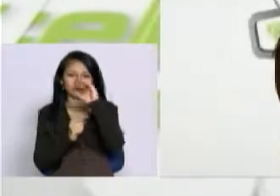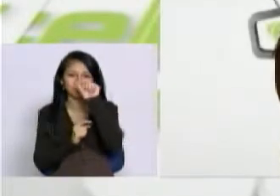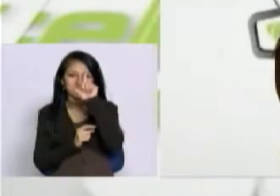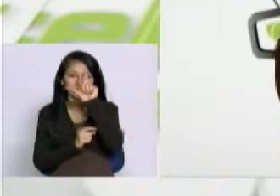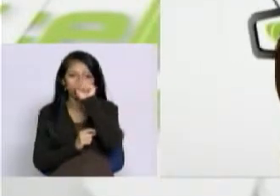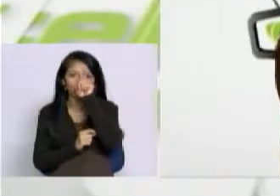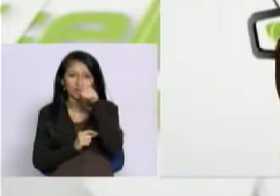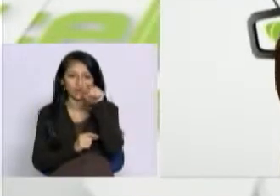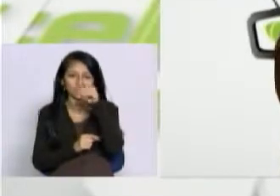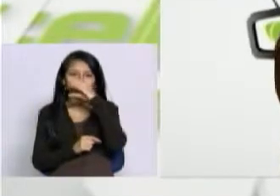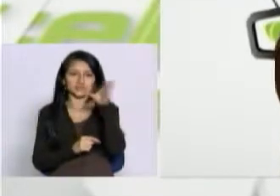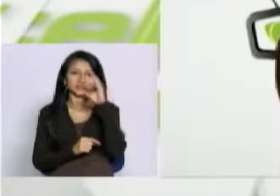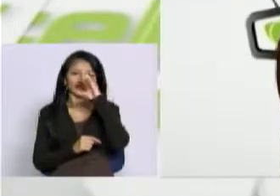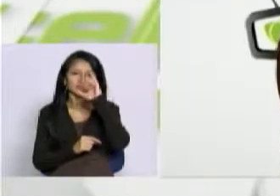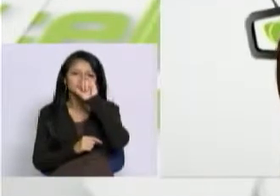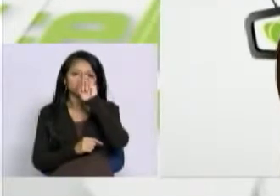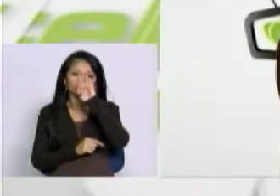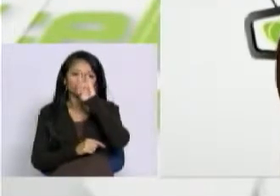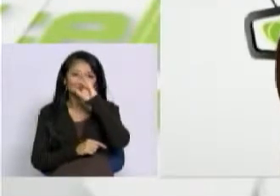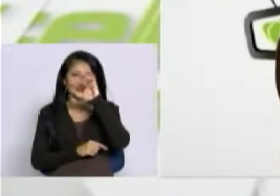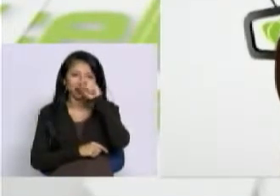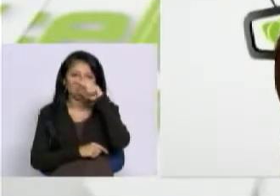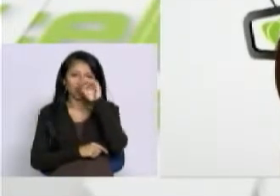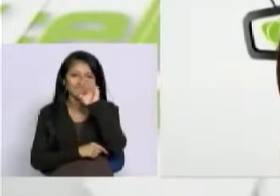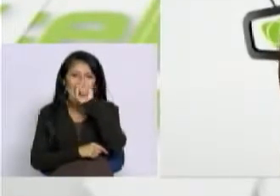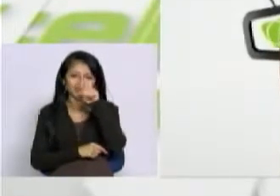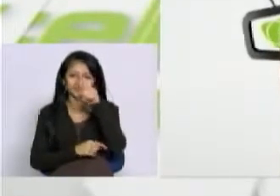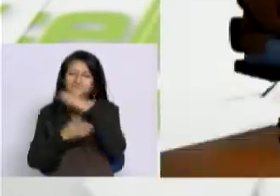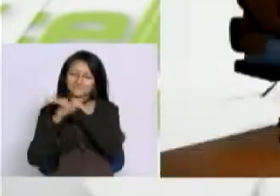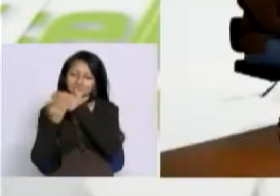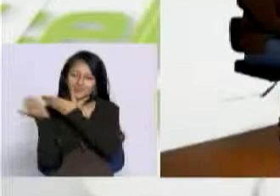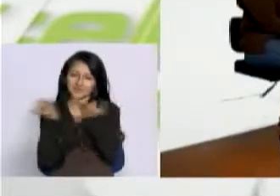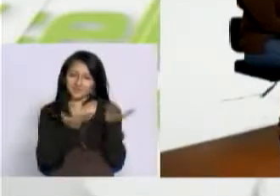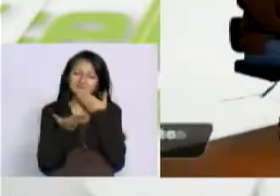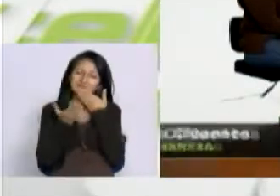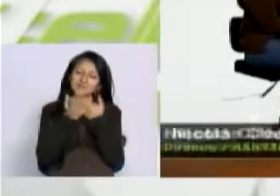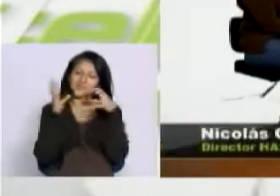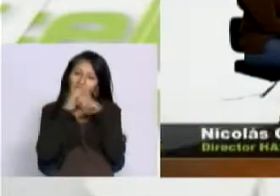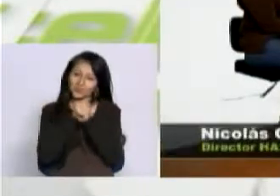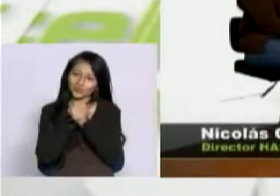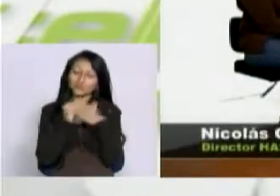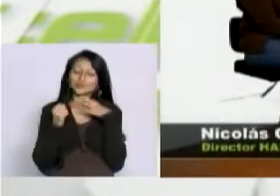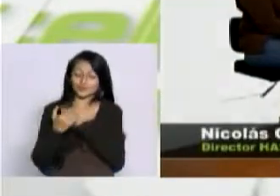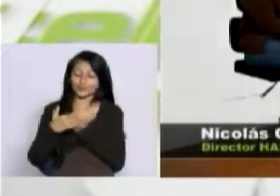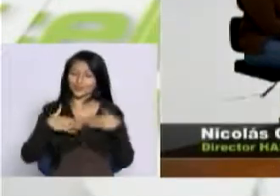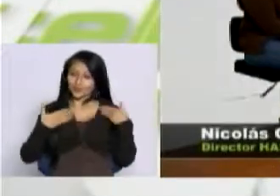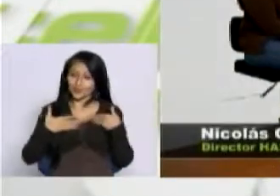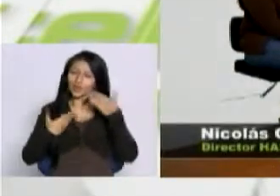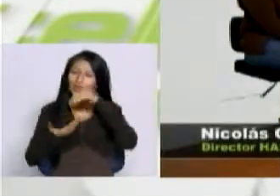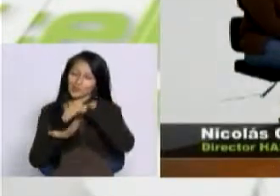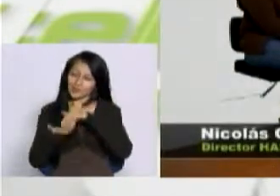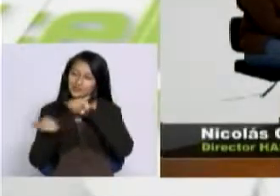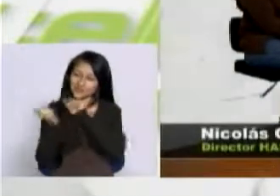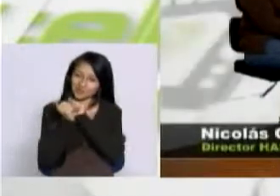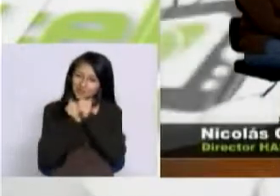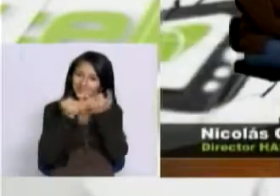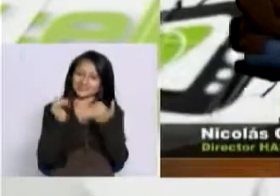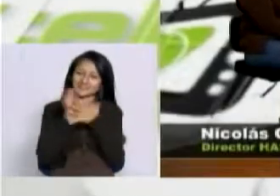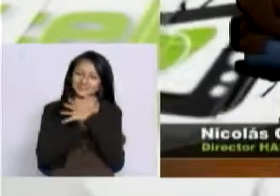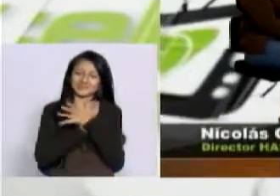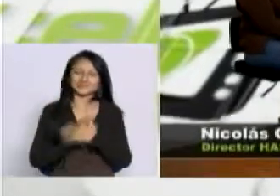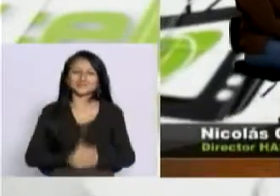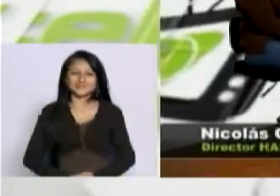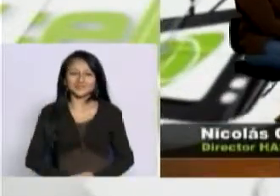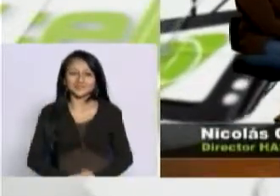parte de la parrilla juvenil del canal regional Telecafé. Nicolás, muy buenas noches. Nos complace mucho tenerlo nuevamente con nosotros en el programa.